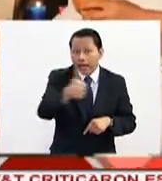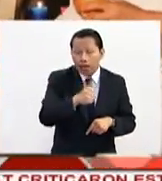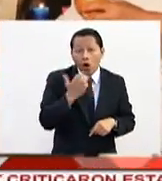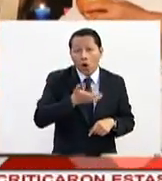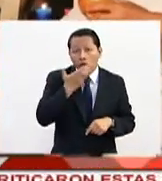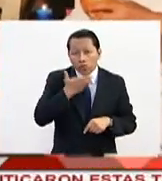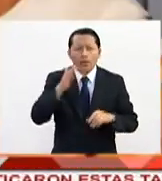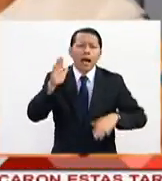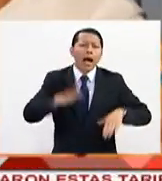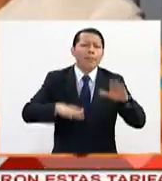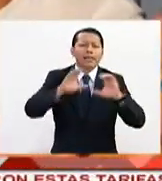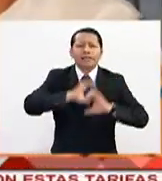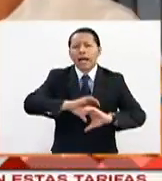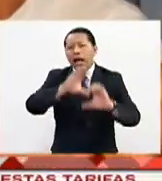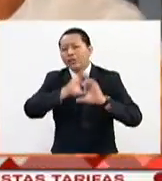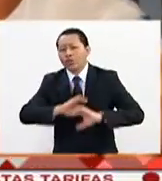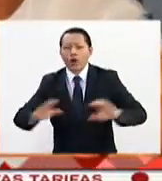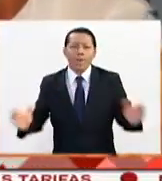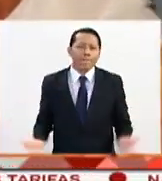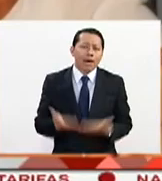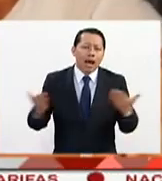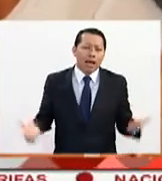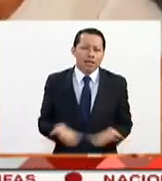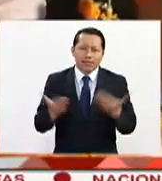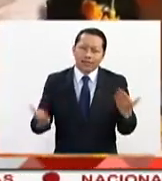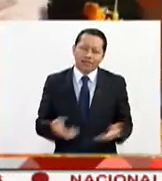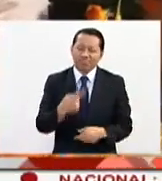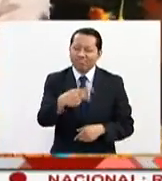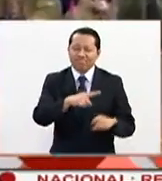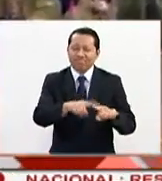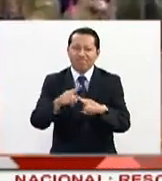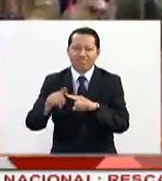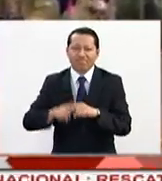realizan cánticos o bailes representativos.